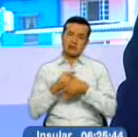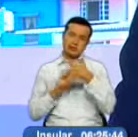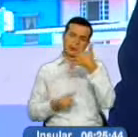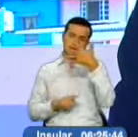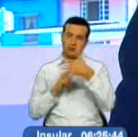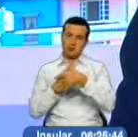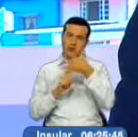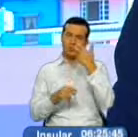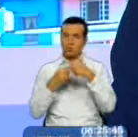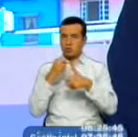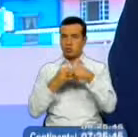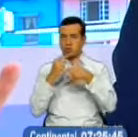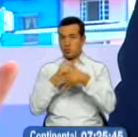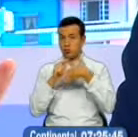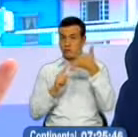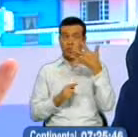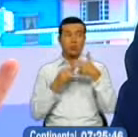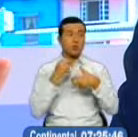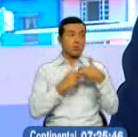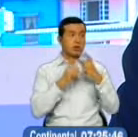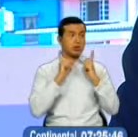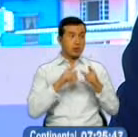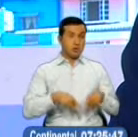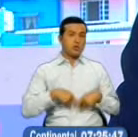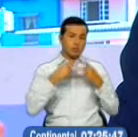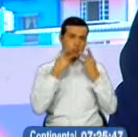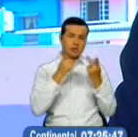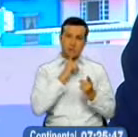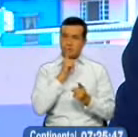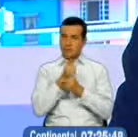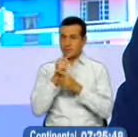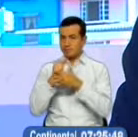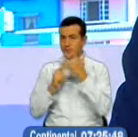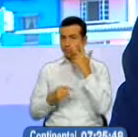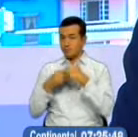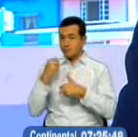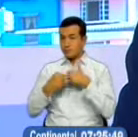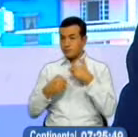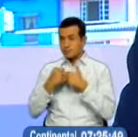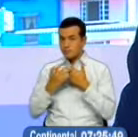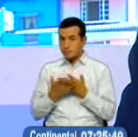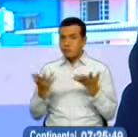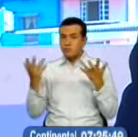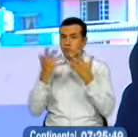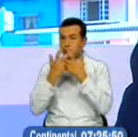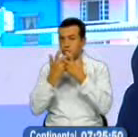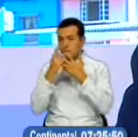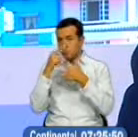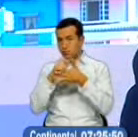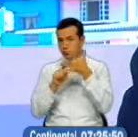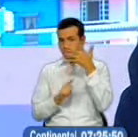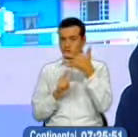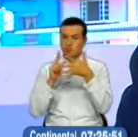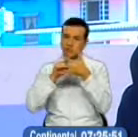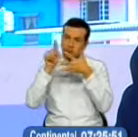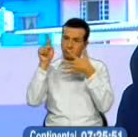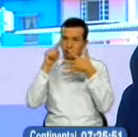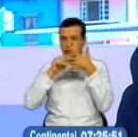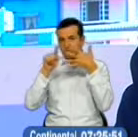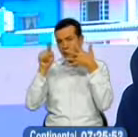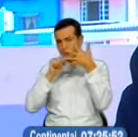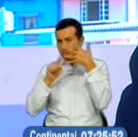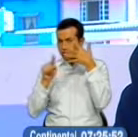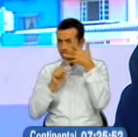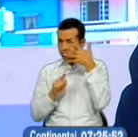¿no? Diferentes. Pero son problemas de salud pública. Pero son problemas de salud pública que están realmente interconectados, aunque cada uno tiene su